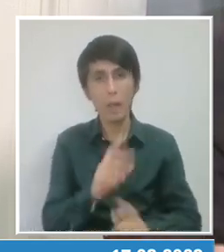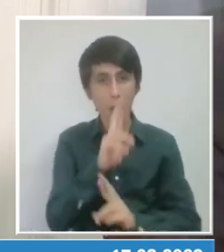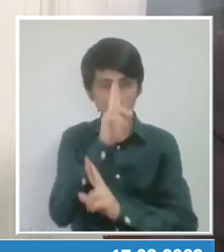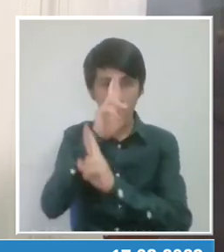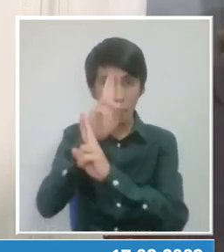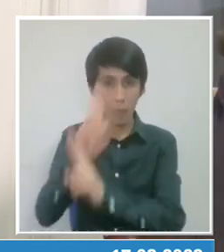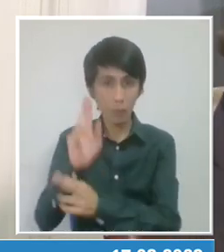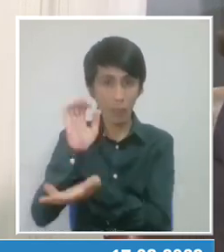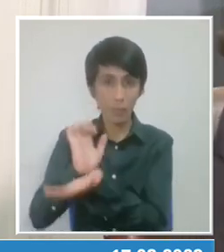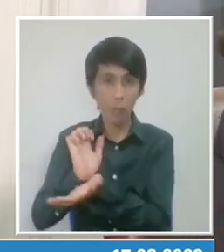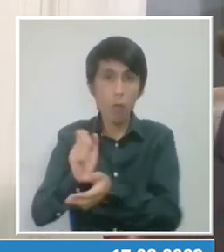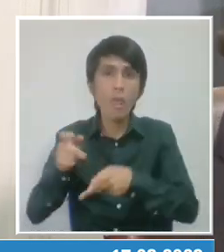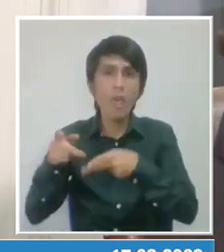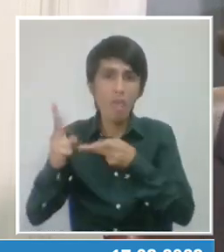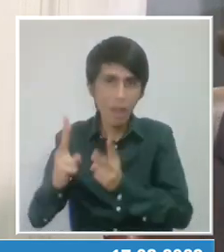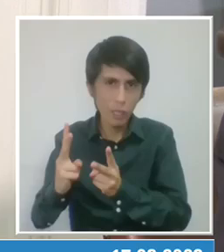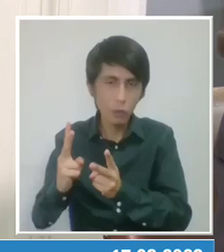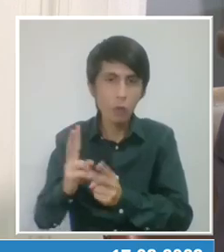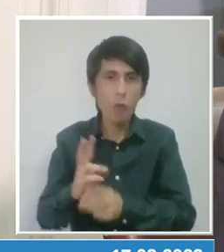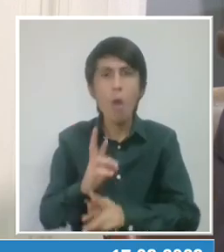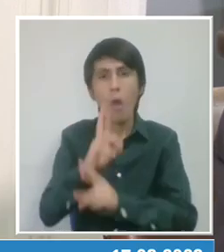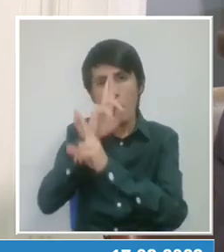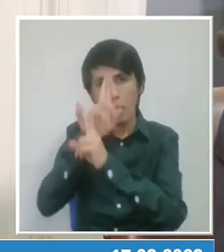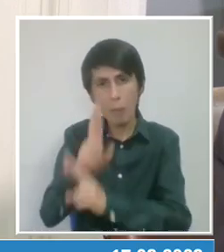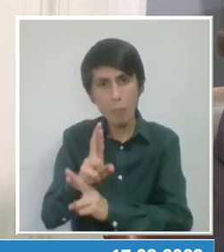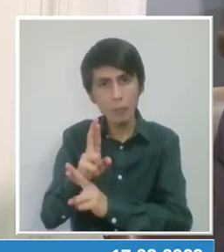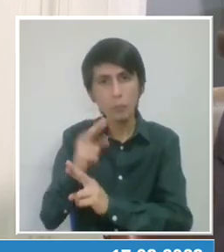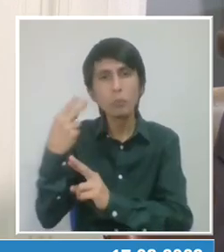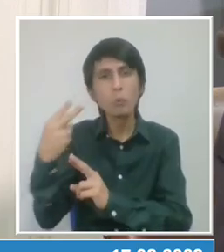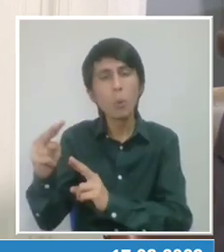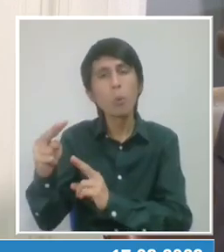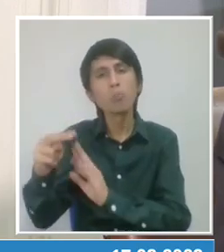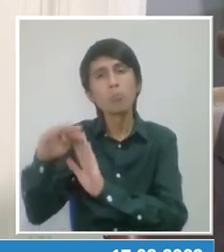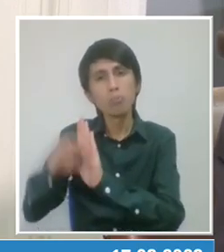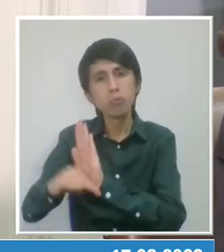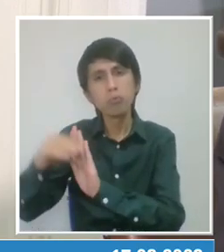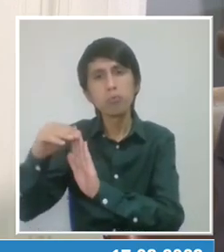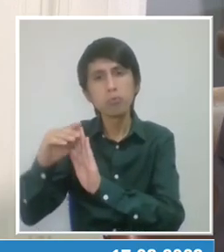las disposiciones que lo caracterizan.